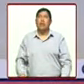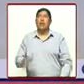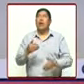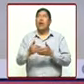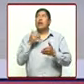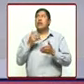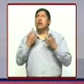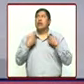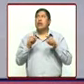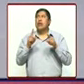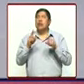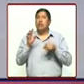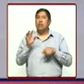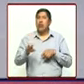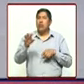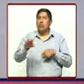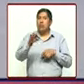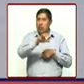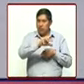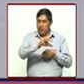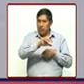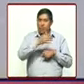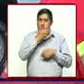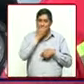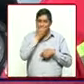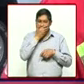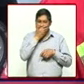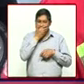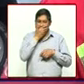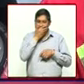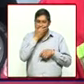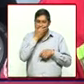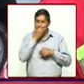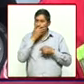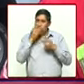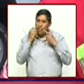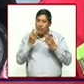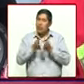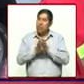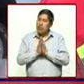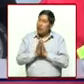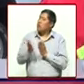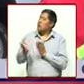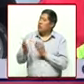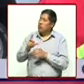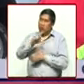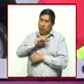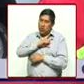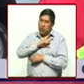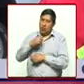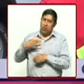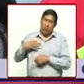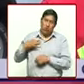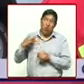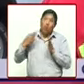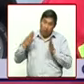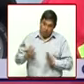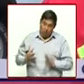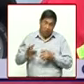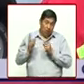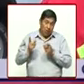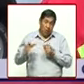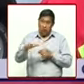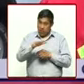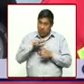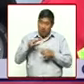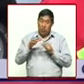Antes de ir a ciertos lugares donde hay incendios forestales, venir a bomberos, ya sea de la policía, bomberos voluntarios o hasta las mismas